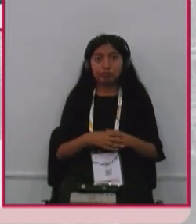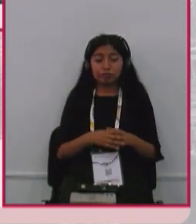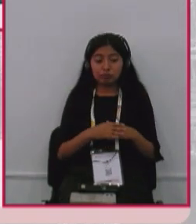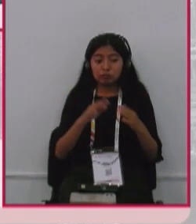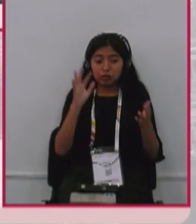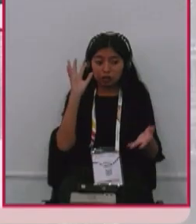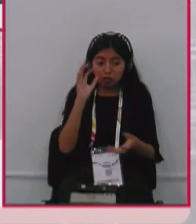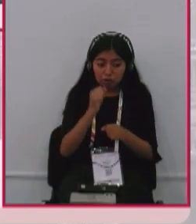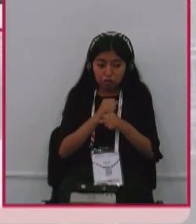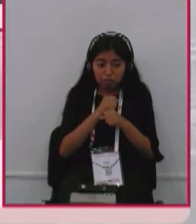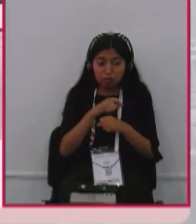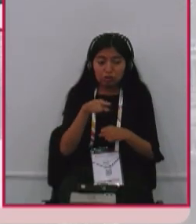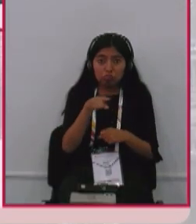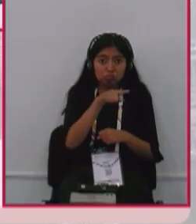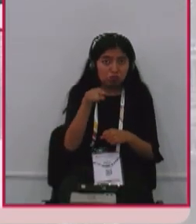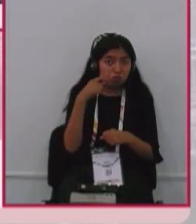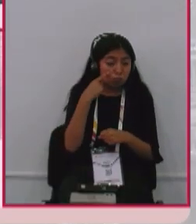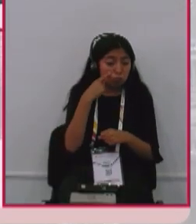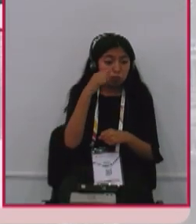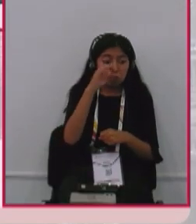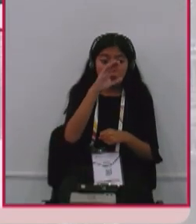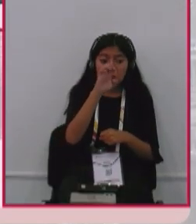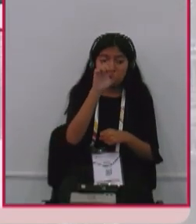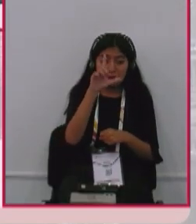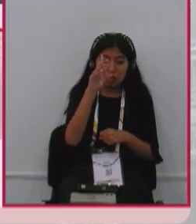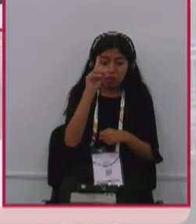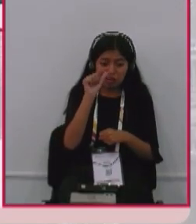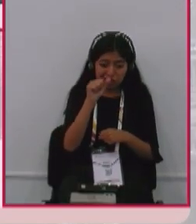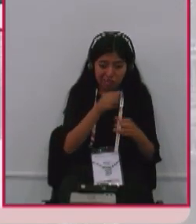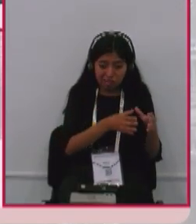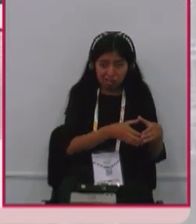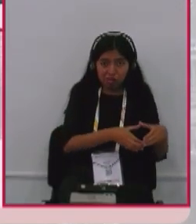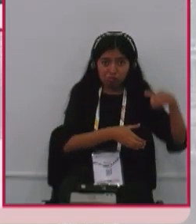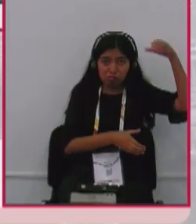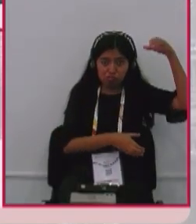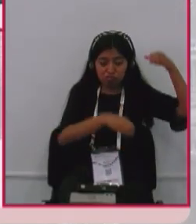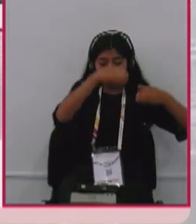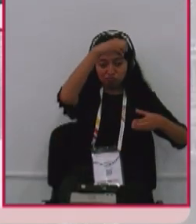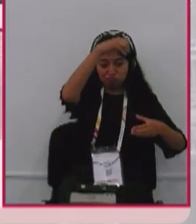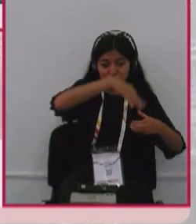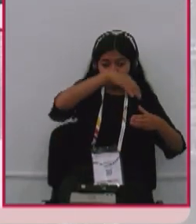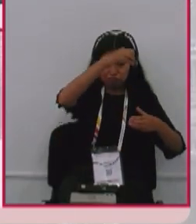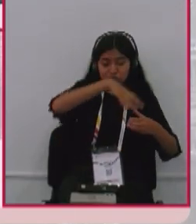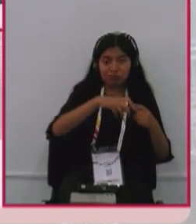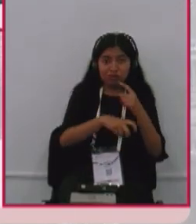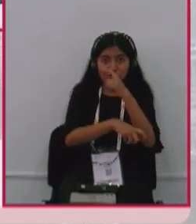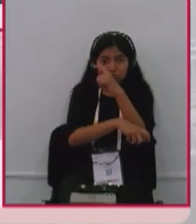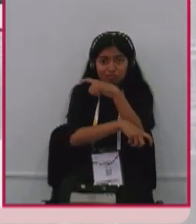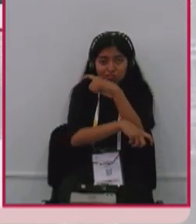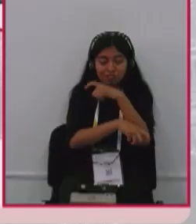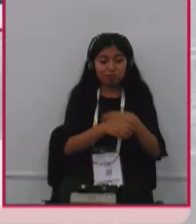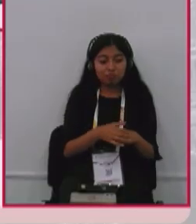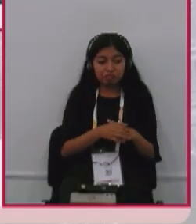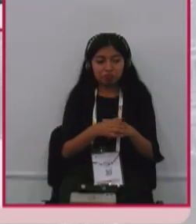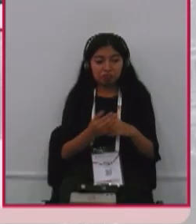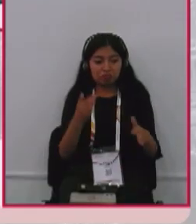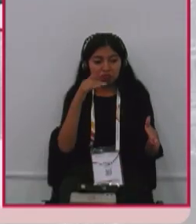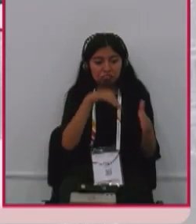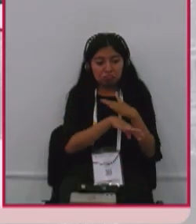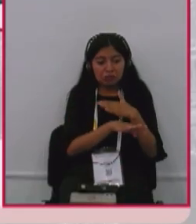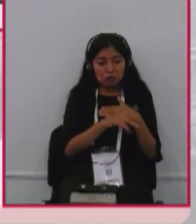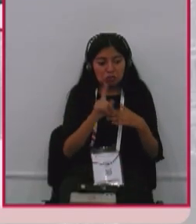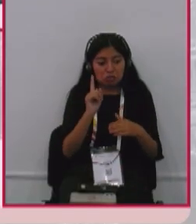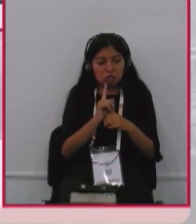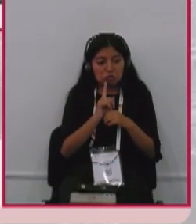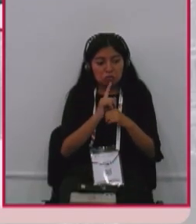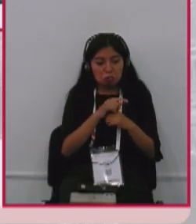brevemente, si alguien no conoce la celda Jamieson, es una celda de flotación neumática de alta intensidad que incorpora en su diseño un downcomer,